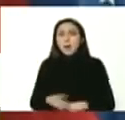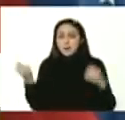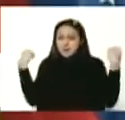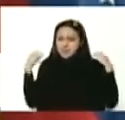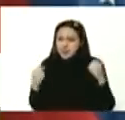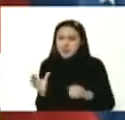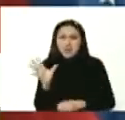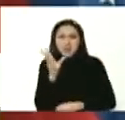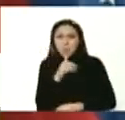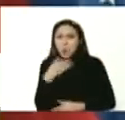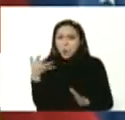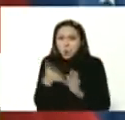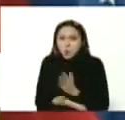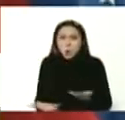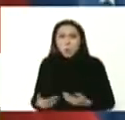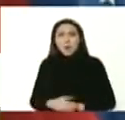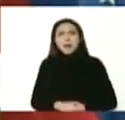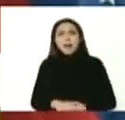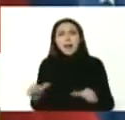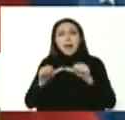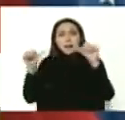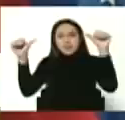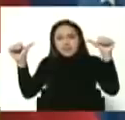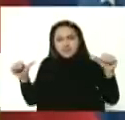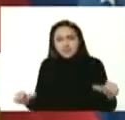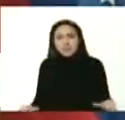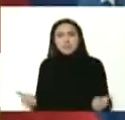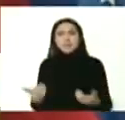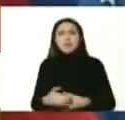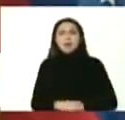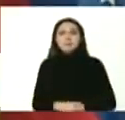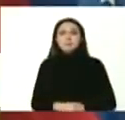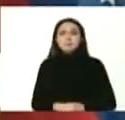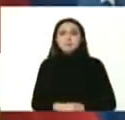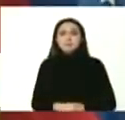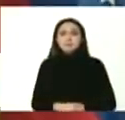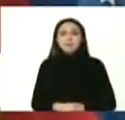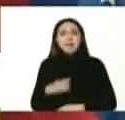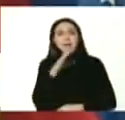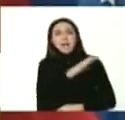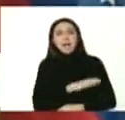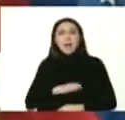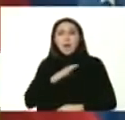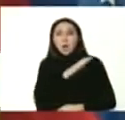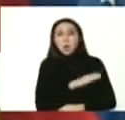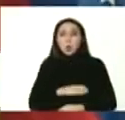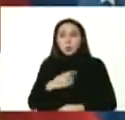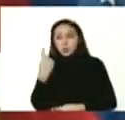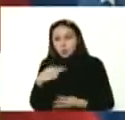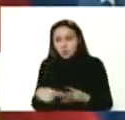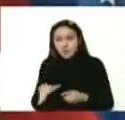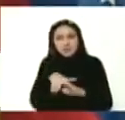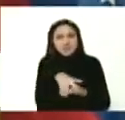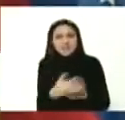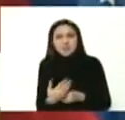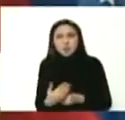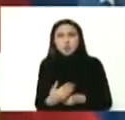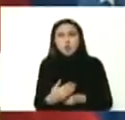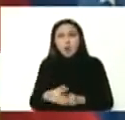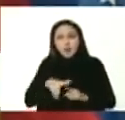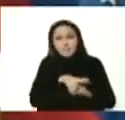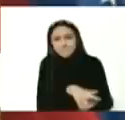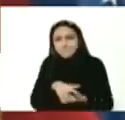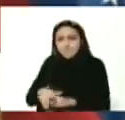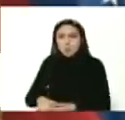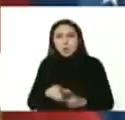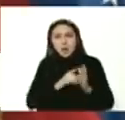impliquen la sistematicidad en la comisión de hechos vinculados a violaciones de derechos